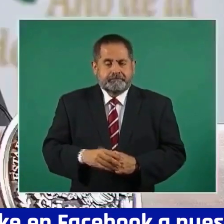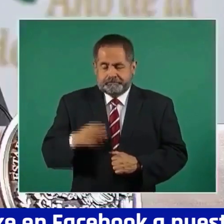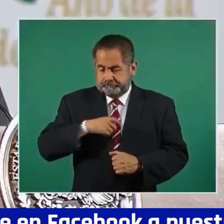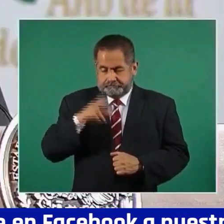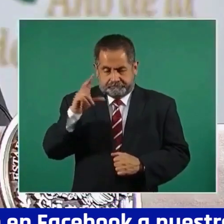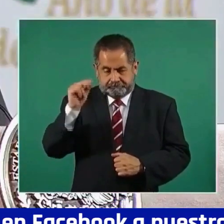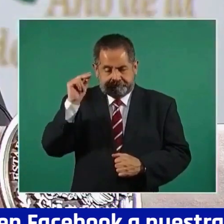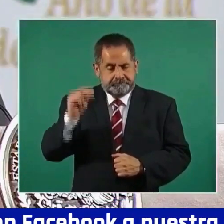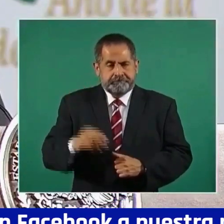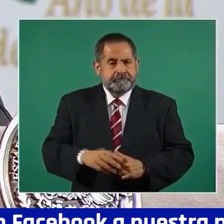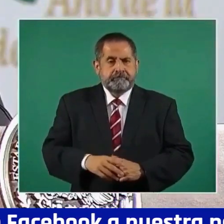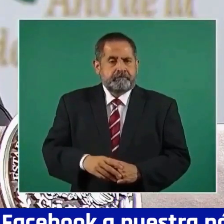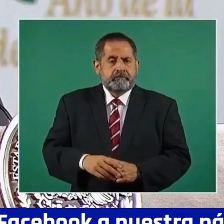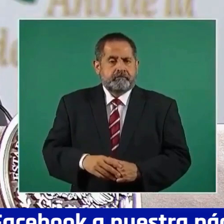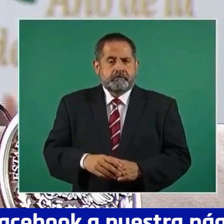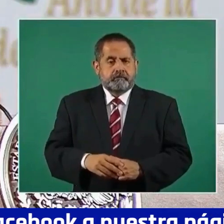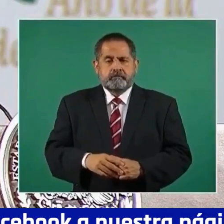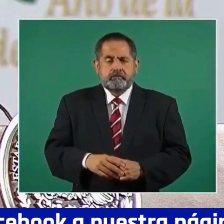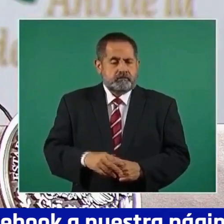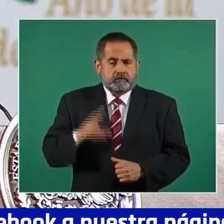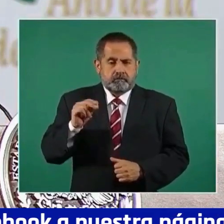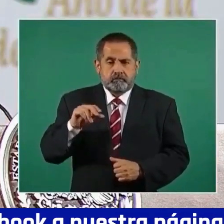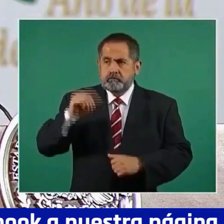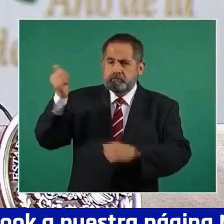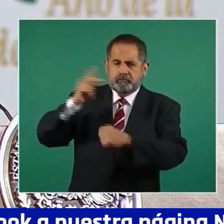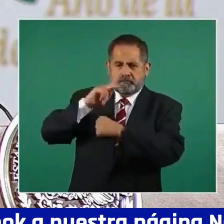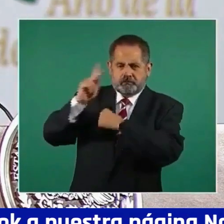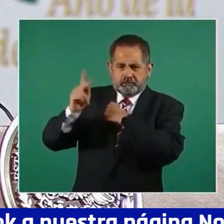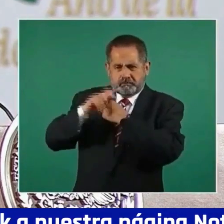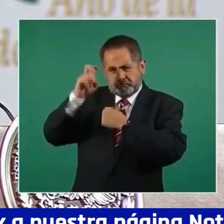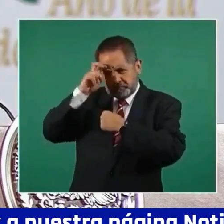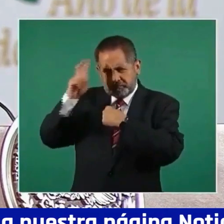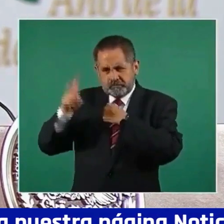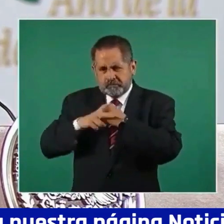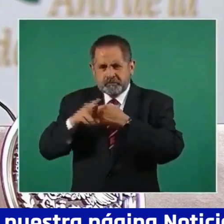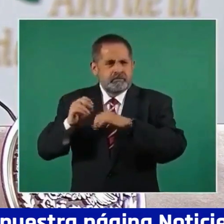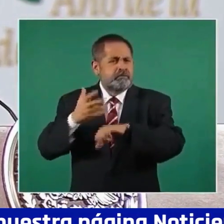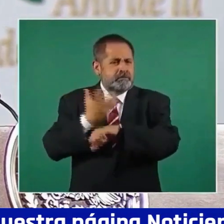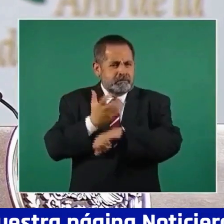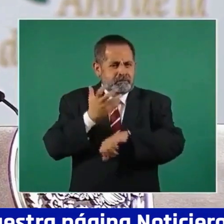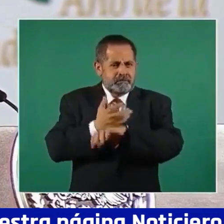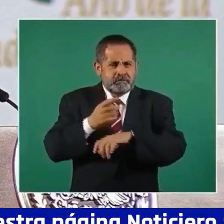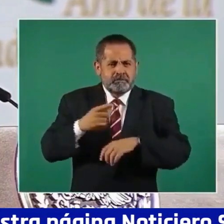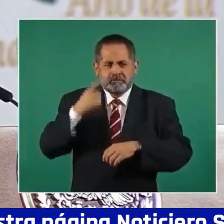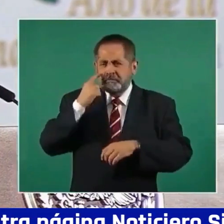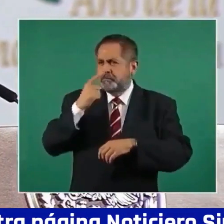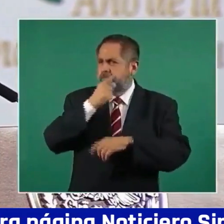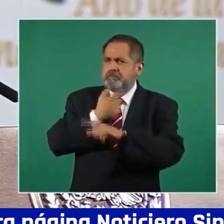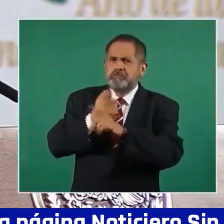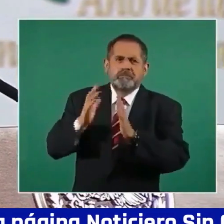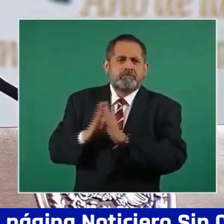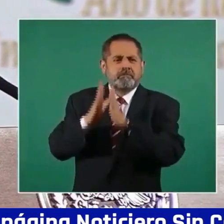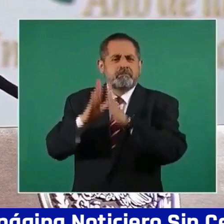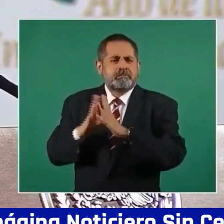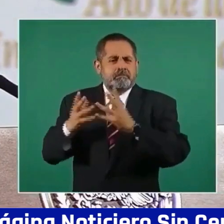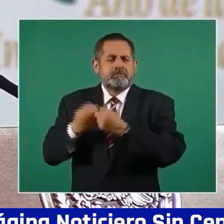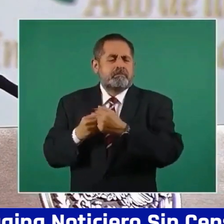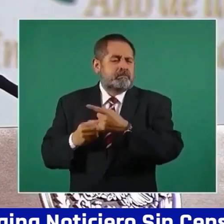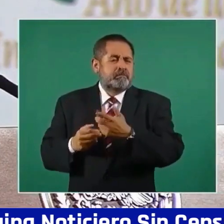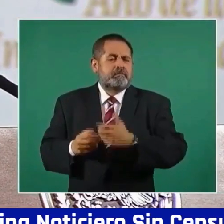No. En los países europeos, en Estados Unidos, la democracia